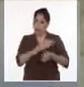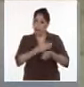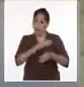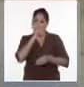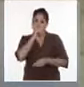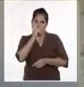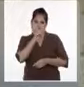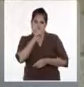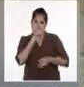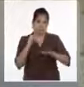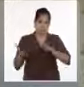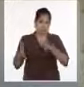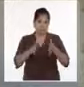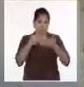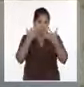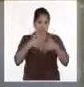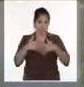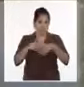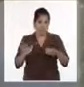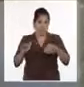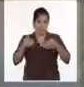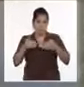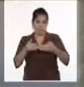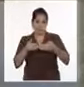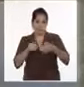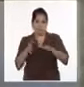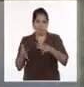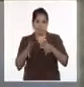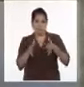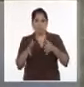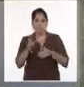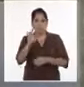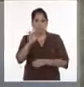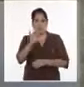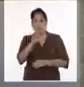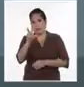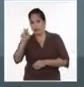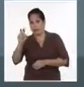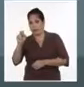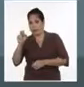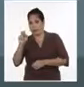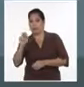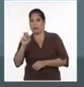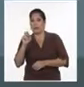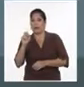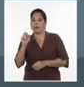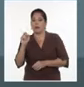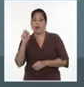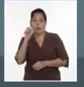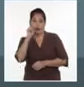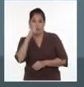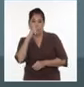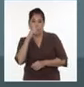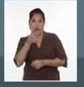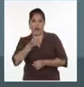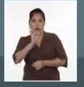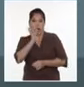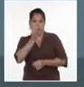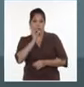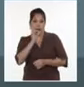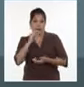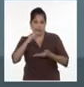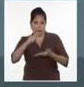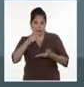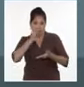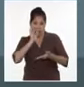está estimando que la industria pueda concluir alrededor del día entre el 15 y el 20, completar el café del mes